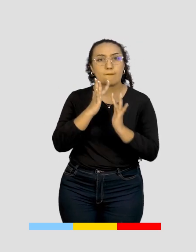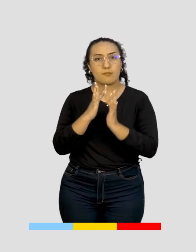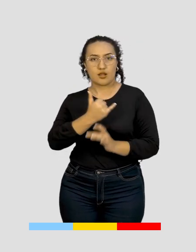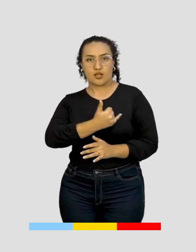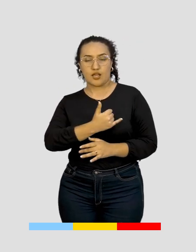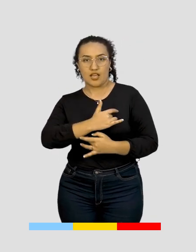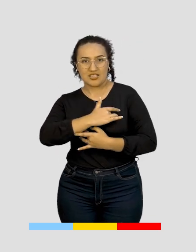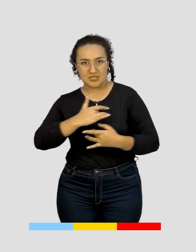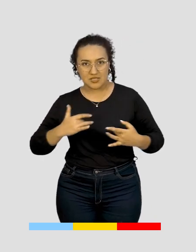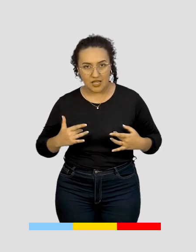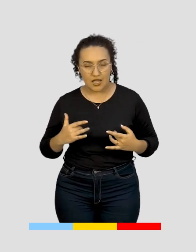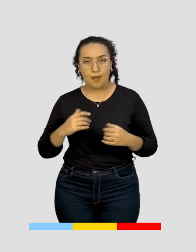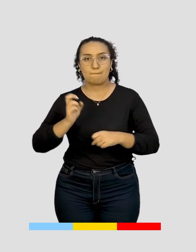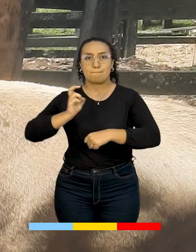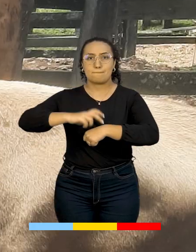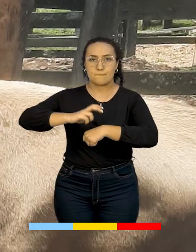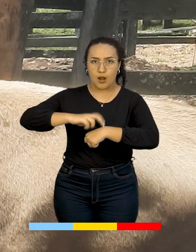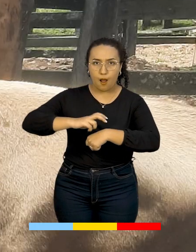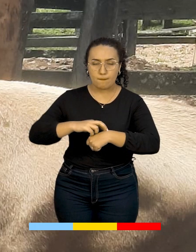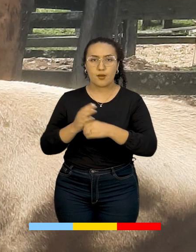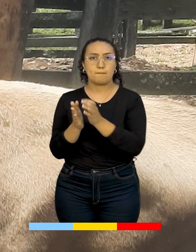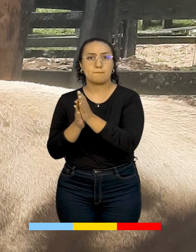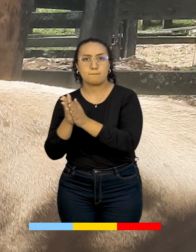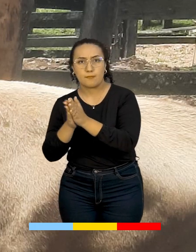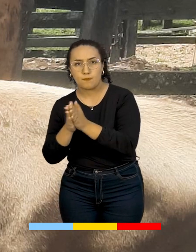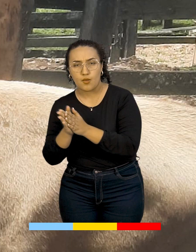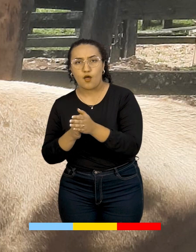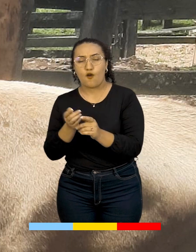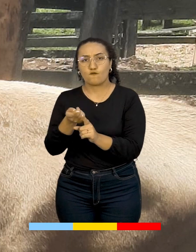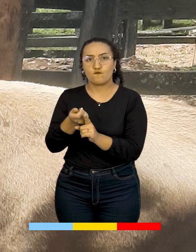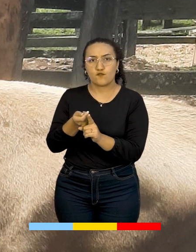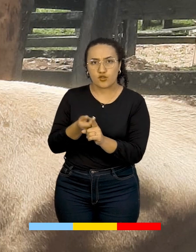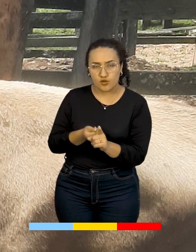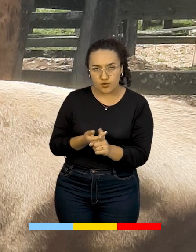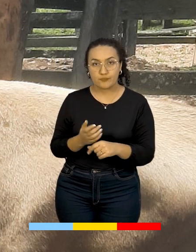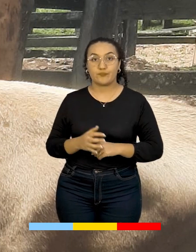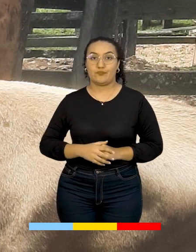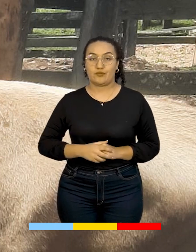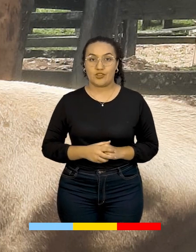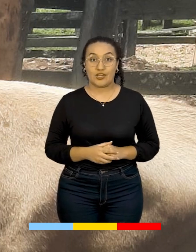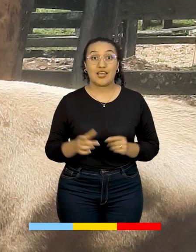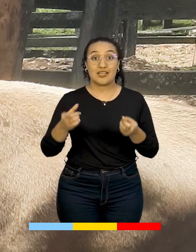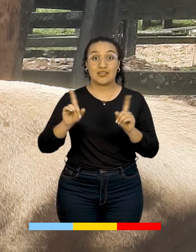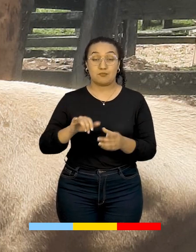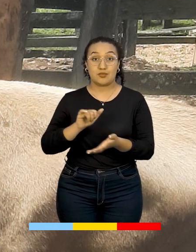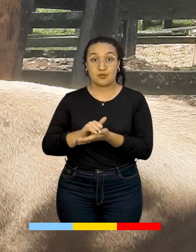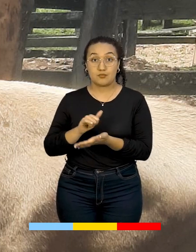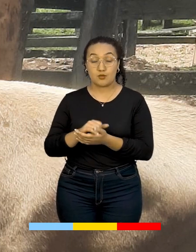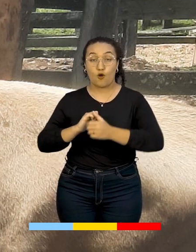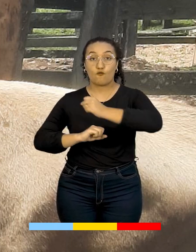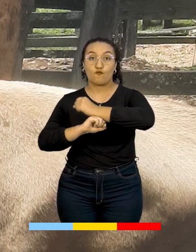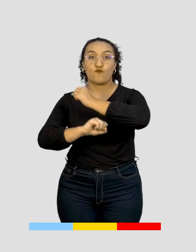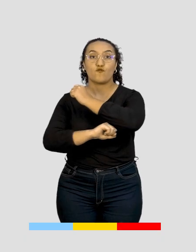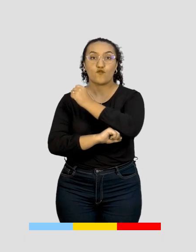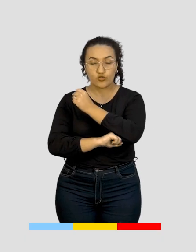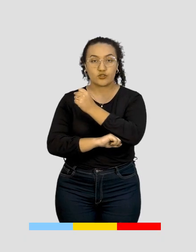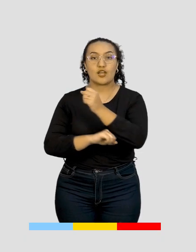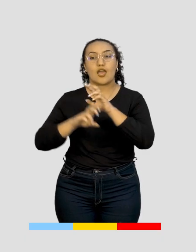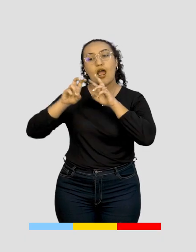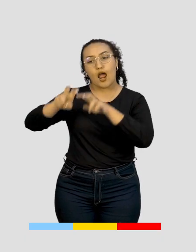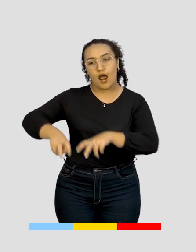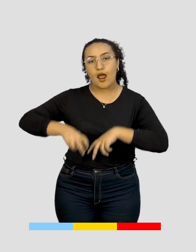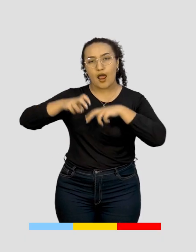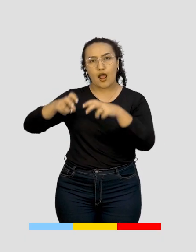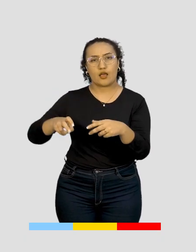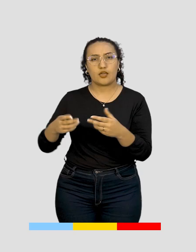proyectos en chagú, cacao, papa, fríjol, pero también en el fortalecimiento